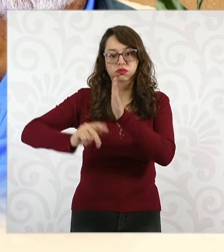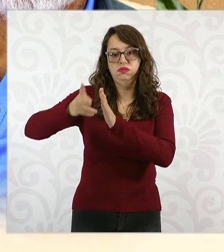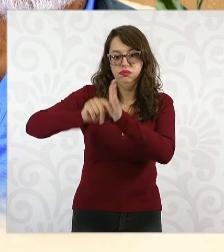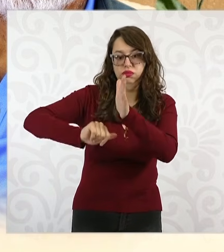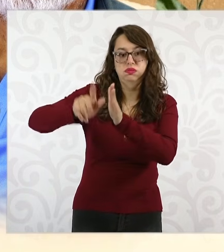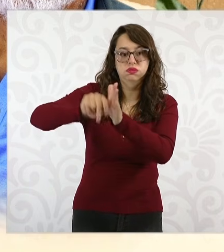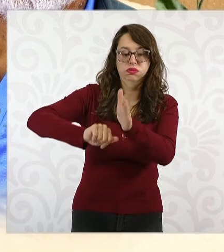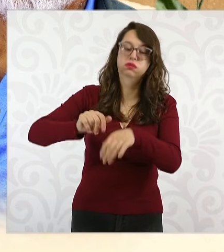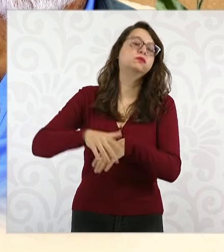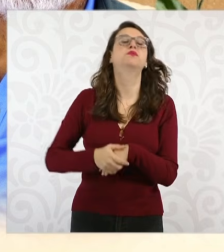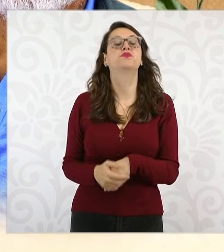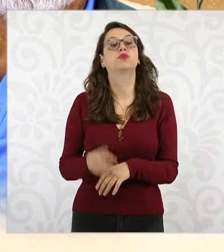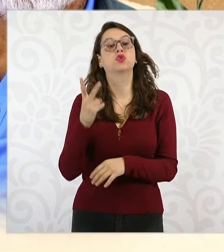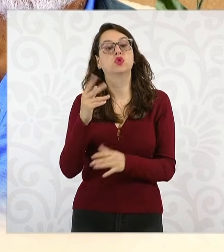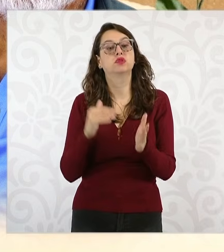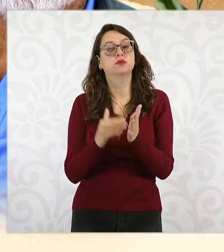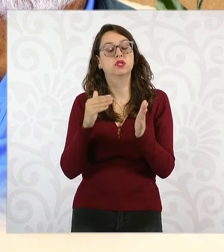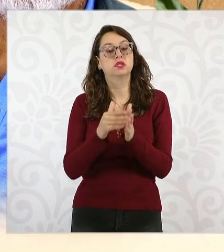días.